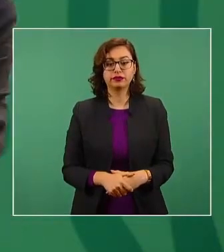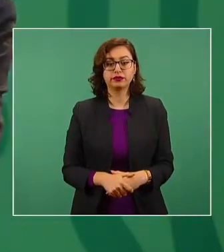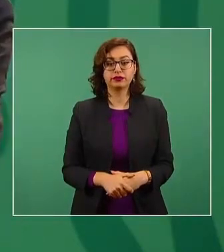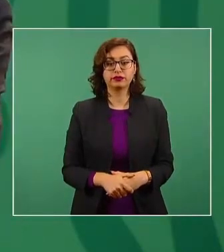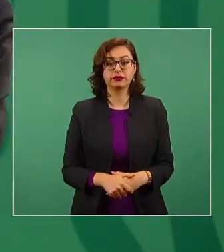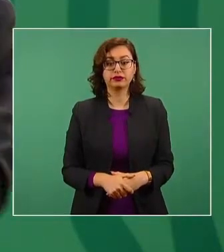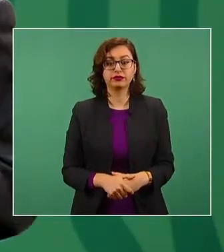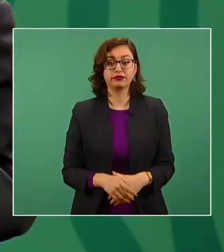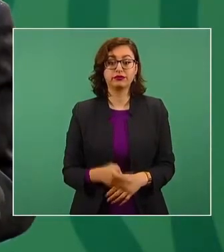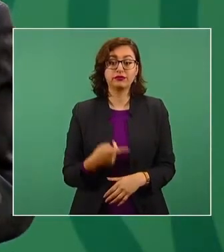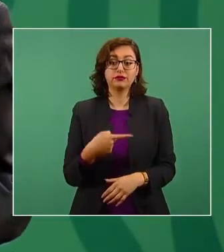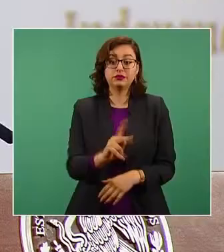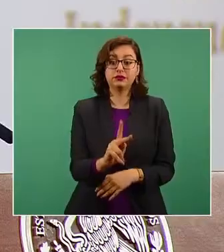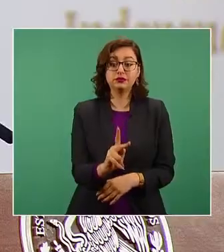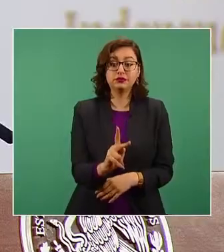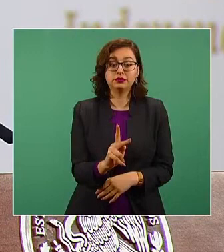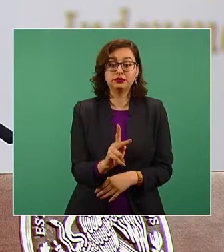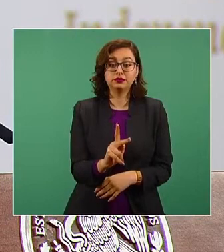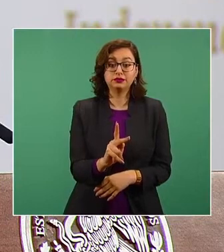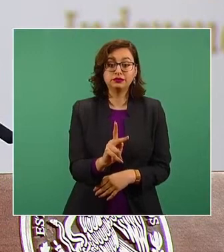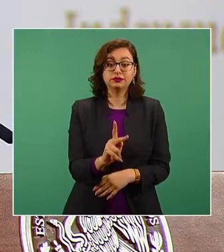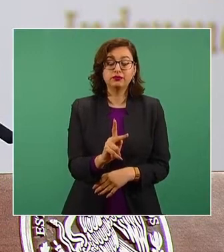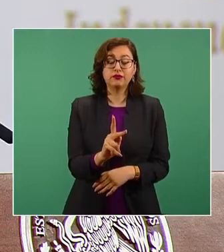Pero si